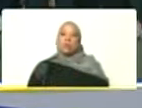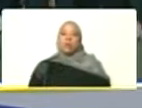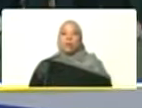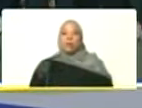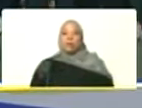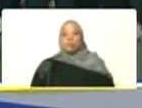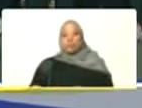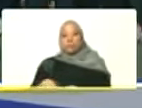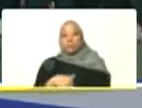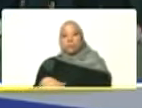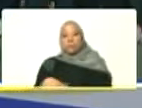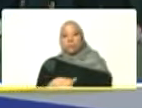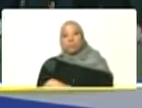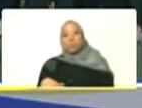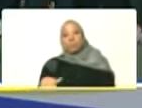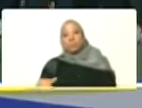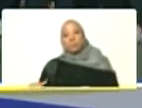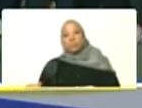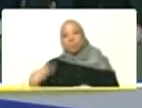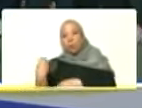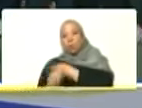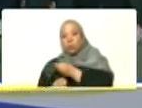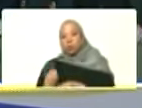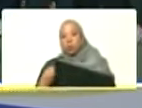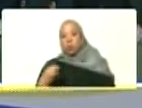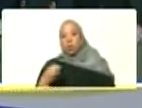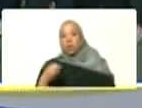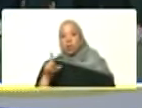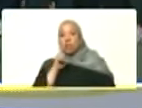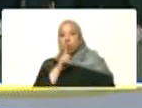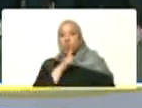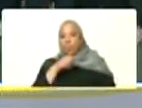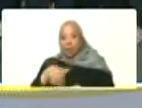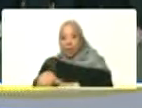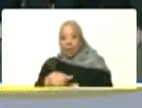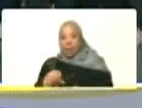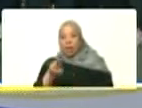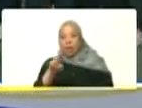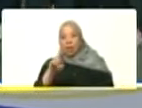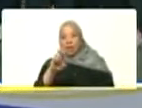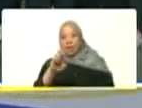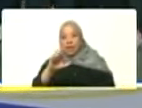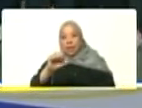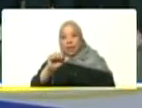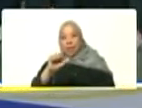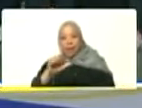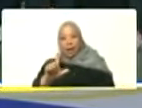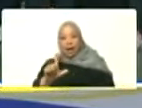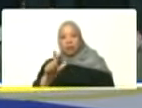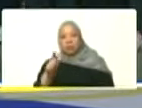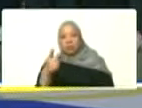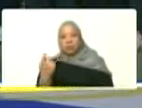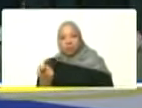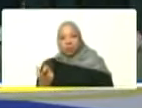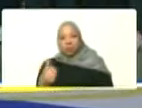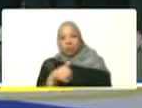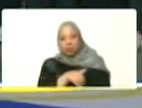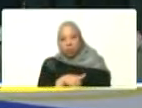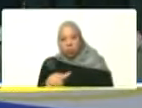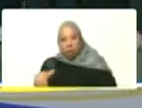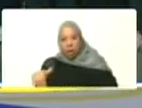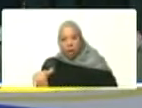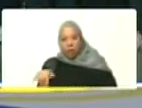por la calle Real, a donde arreglamos el tubo que estaba roto, la calle Real del Valle, lo que queda de la calle Real del